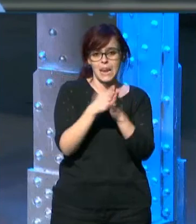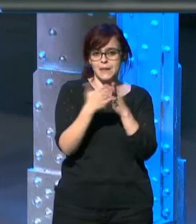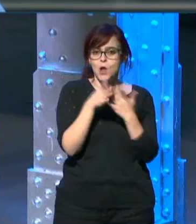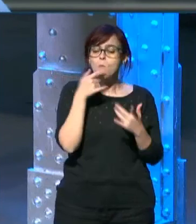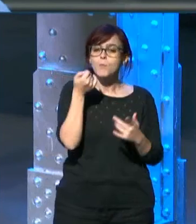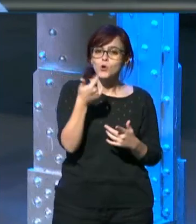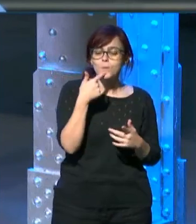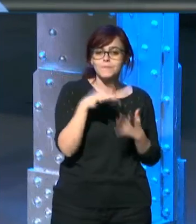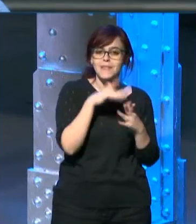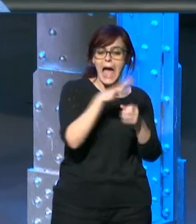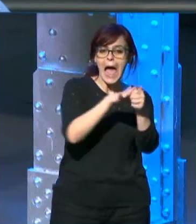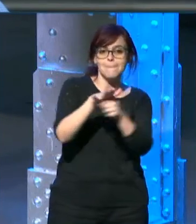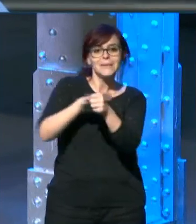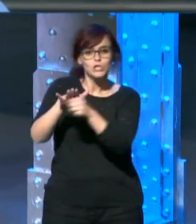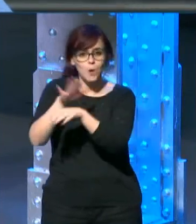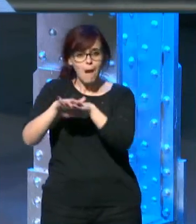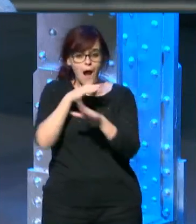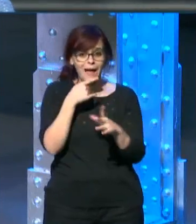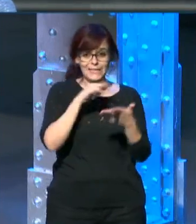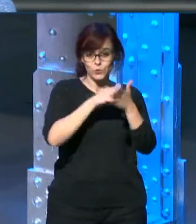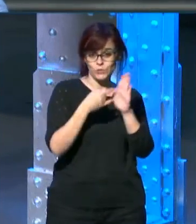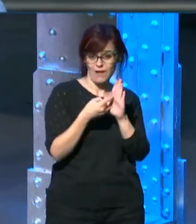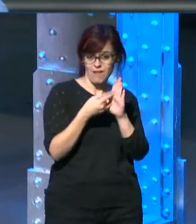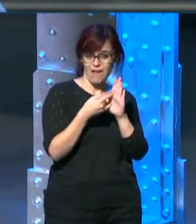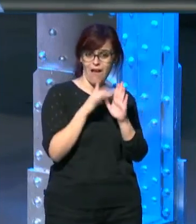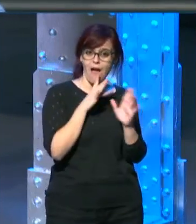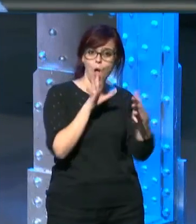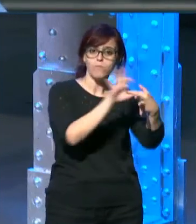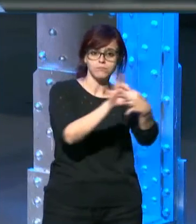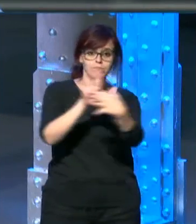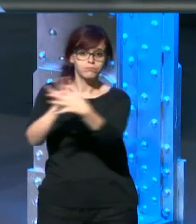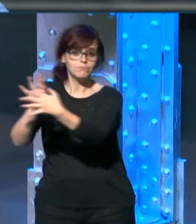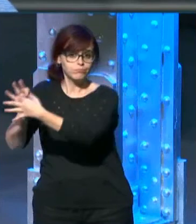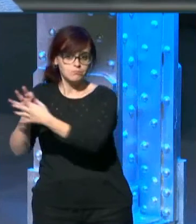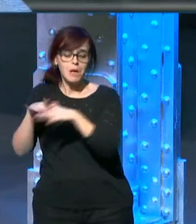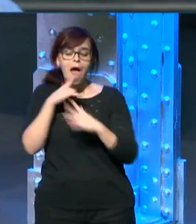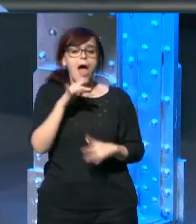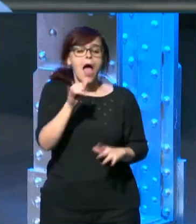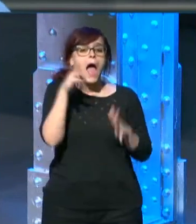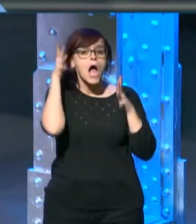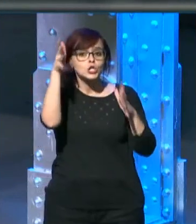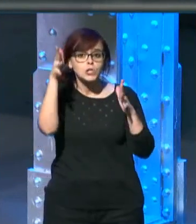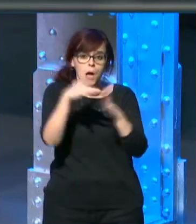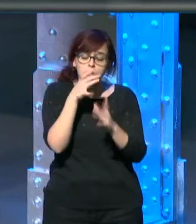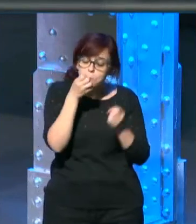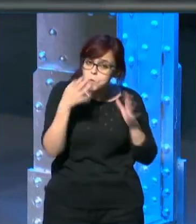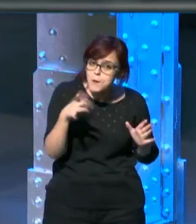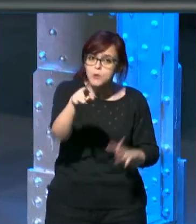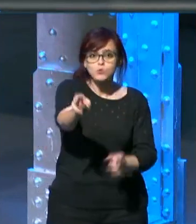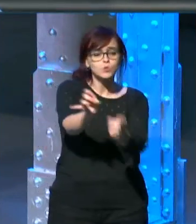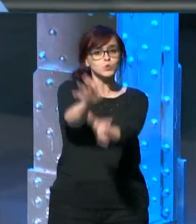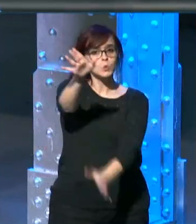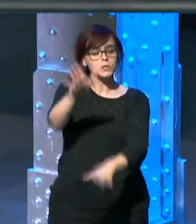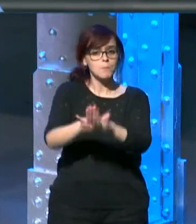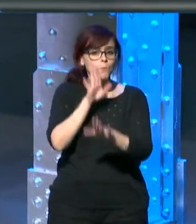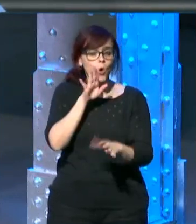cuál es el nicho más apropiado para cada uno de ellos, aunque eso queda mucho en tu propia experiencia. Debo decir que eres un afortunado porque por mi trabajo he